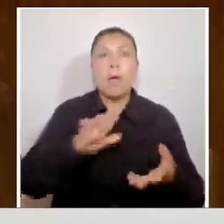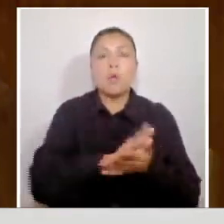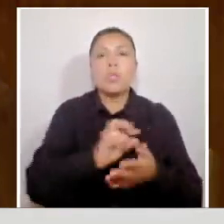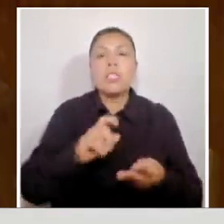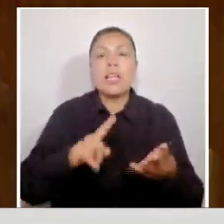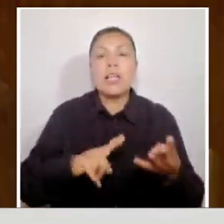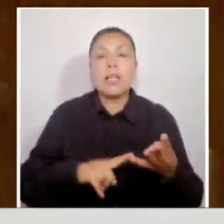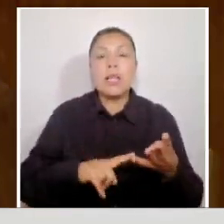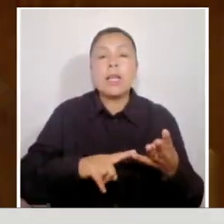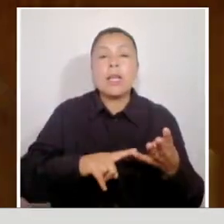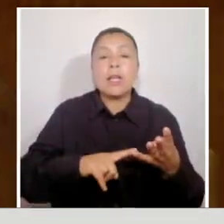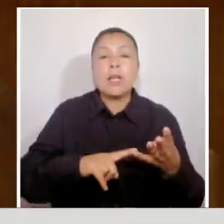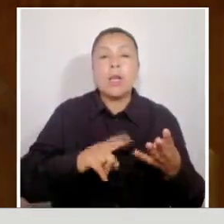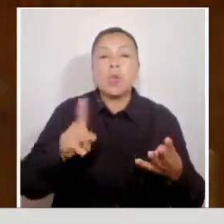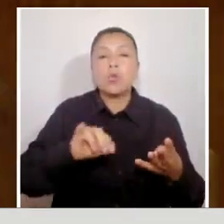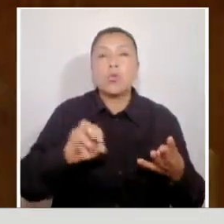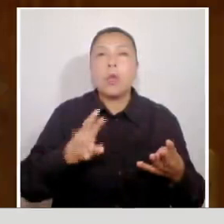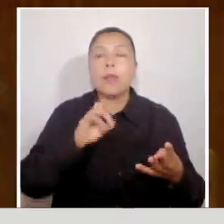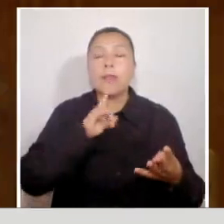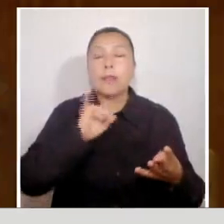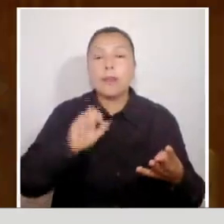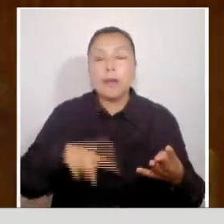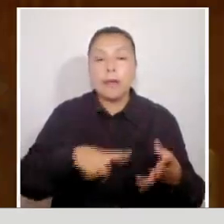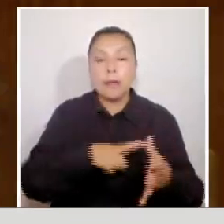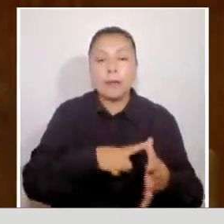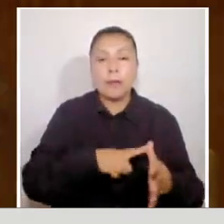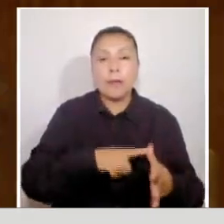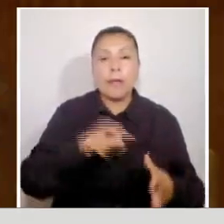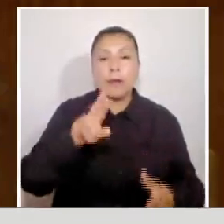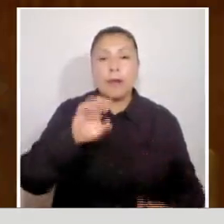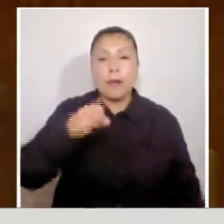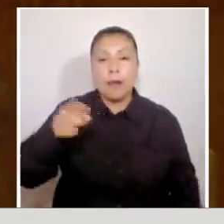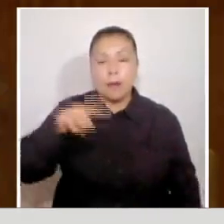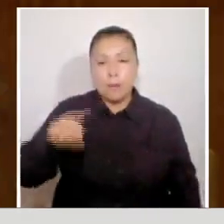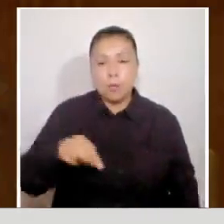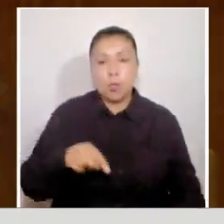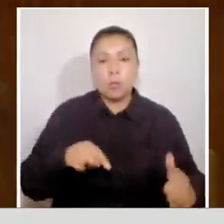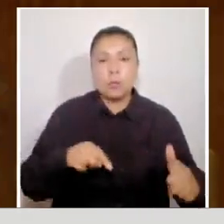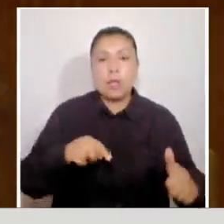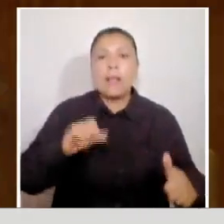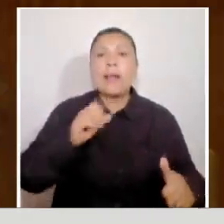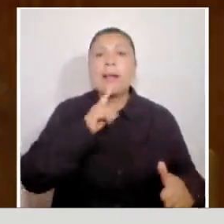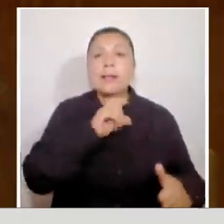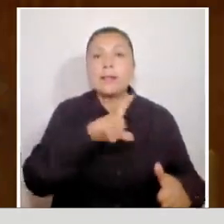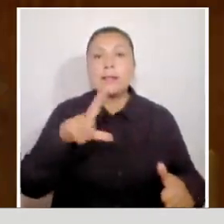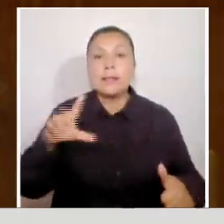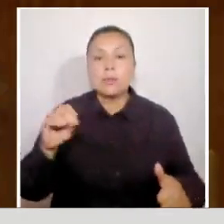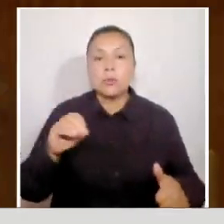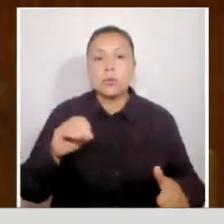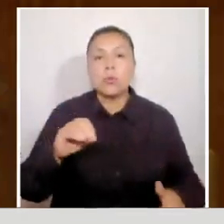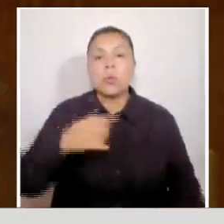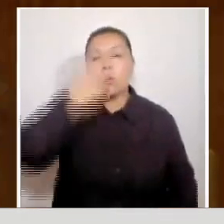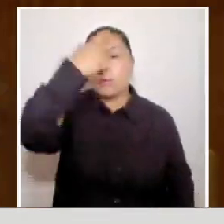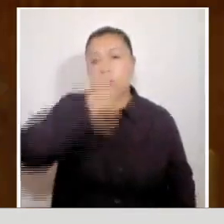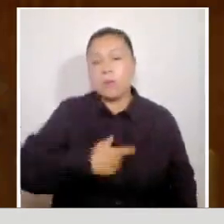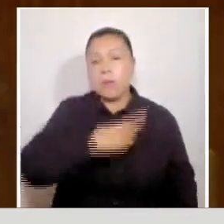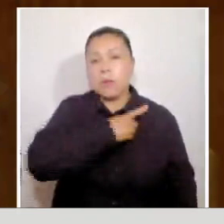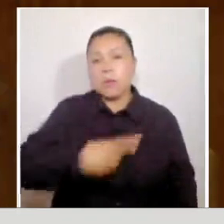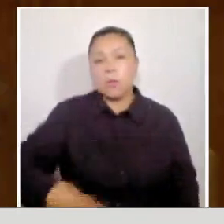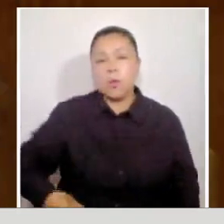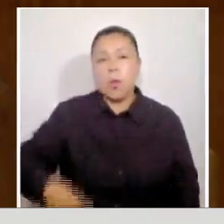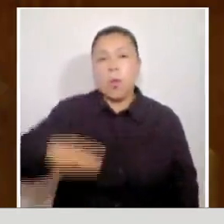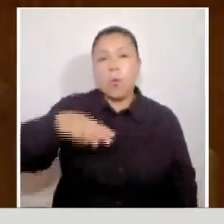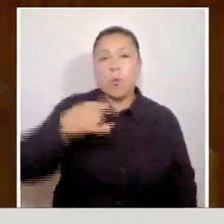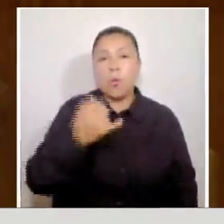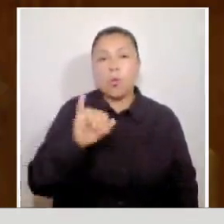lobos Olivares y Sebastián Videla castillo y de quien habla Roberto aro Muñoz y de la